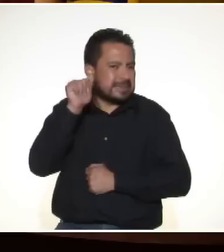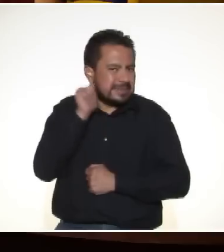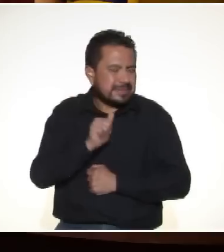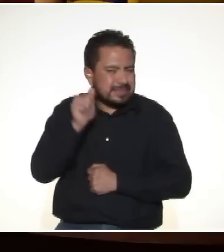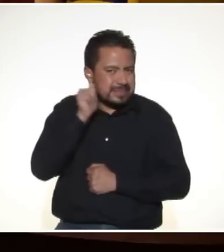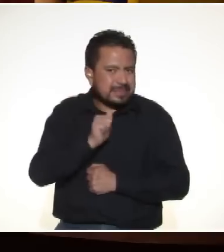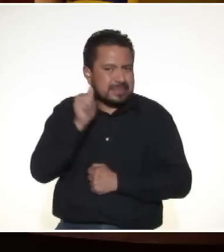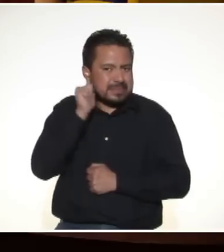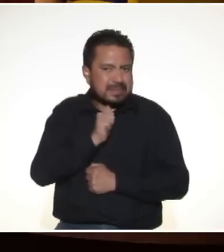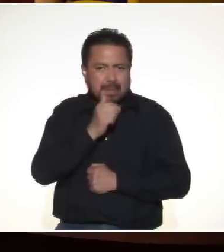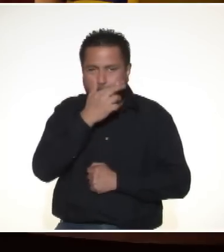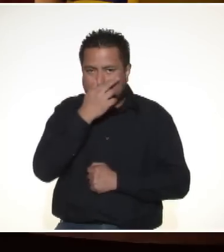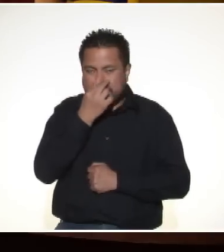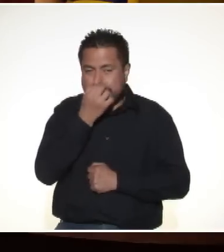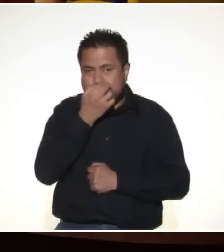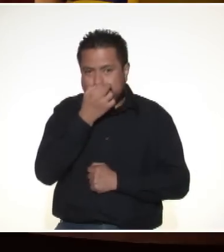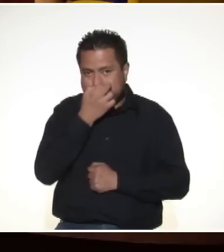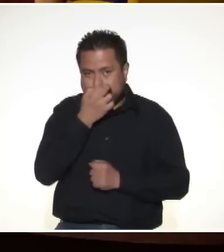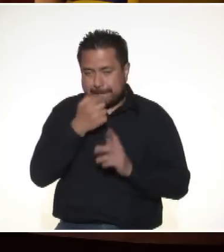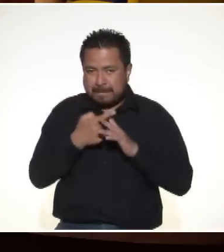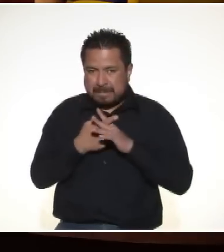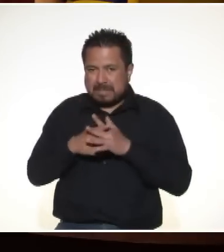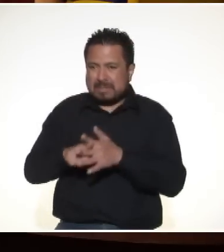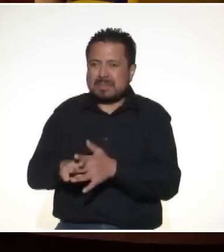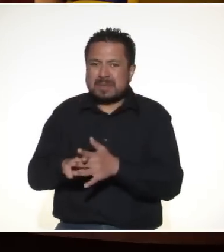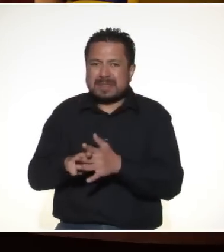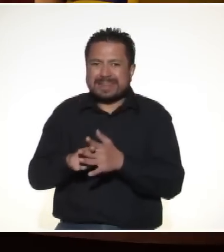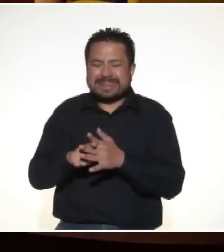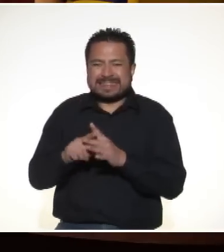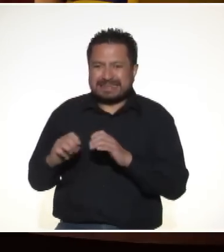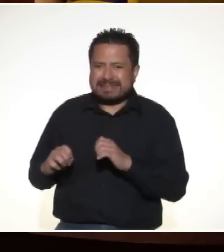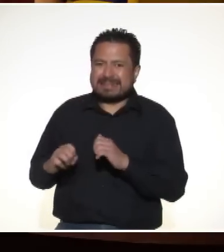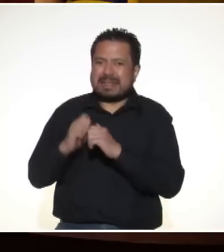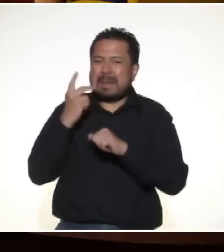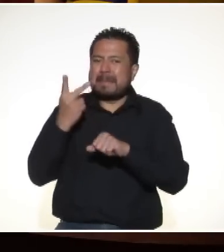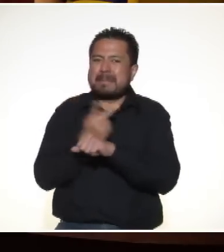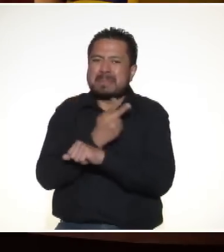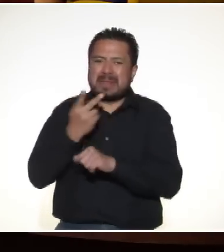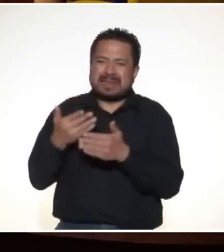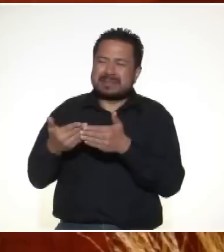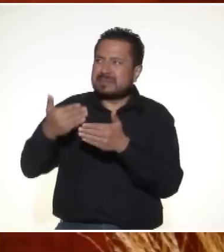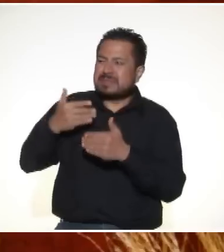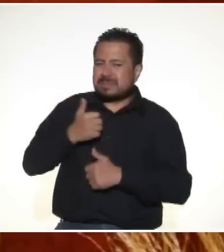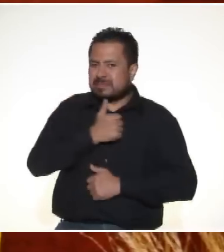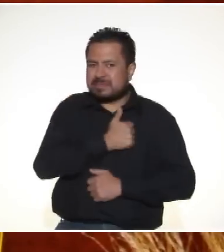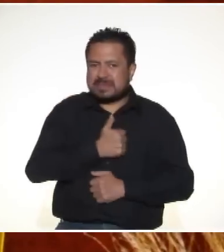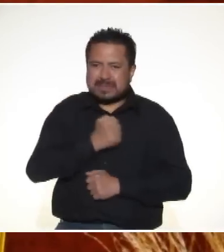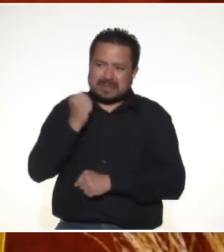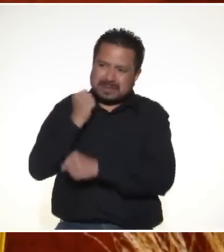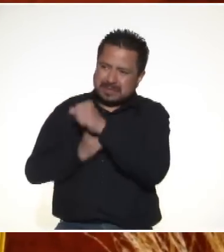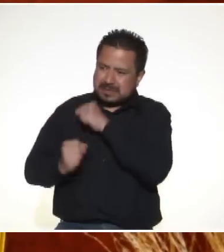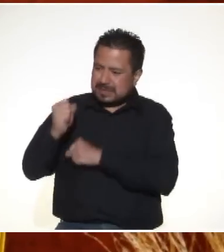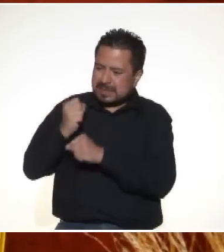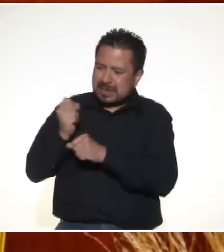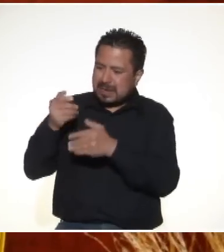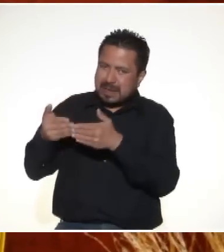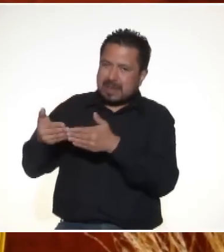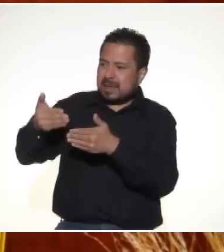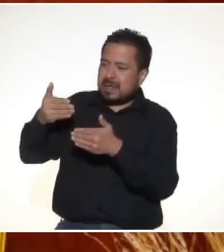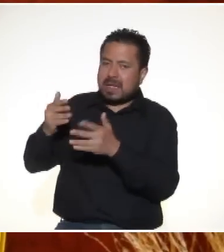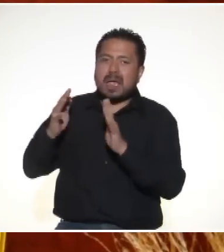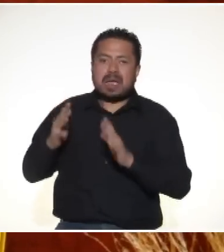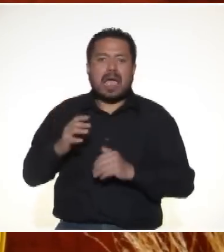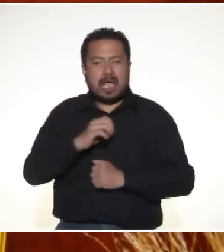Y a partir de un suceso desafortunado que hubo hace un par de años, ya